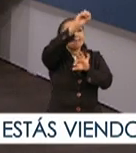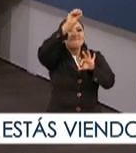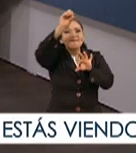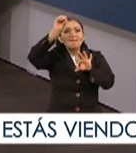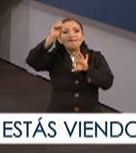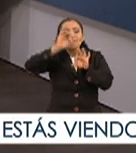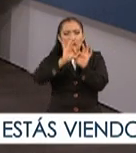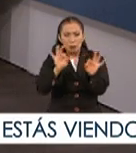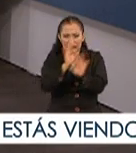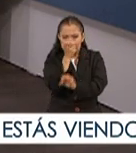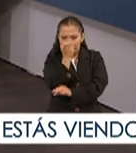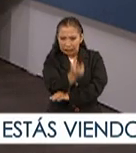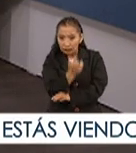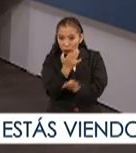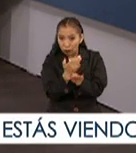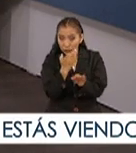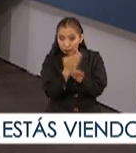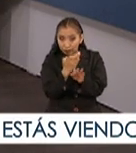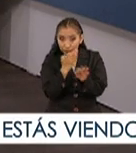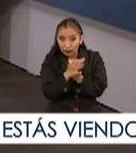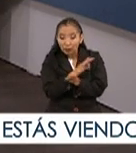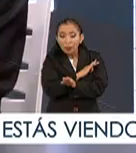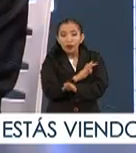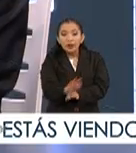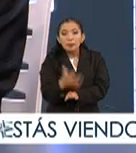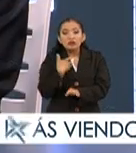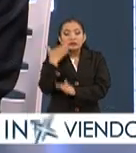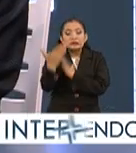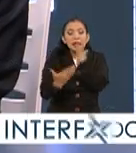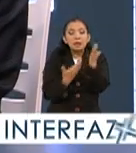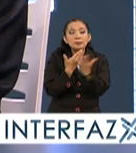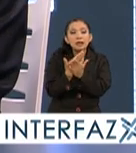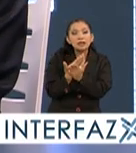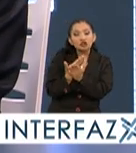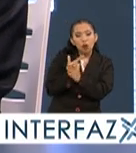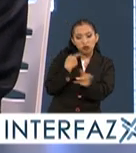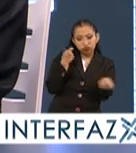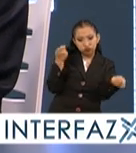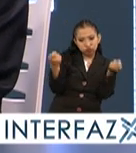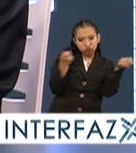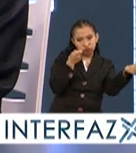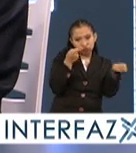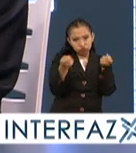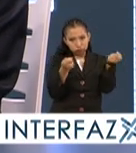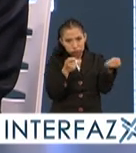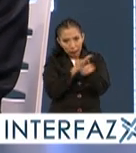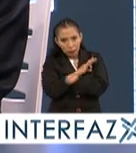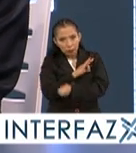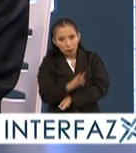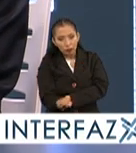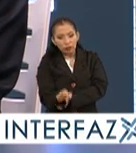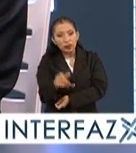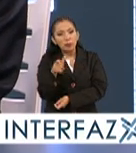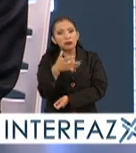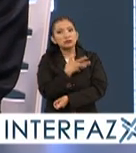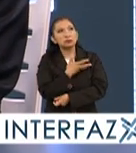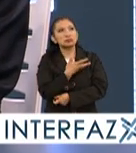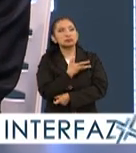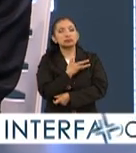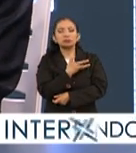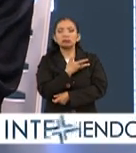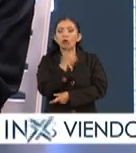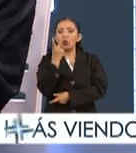Lo importante en este momento es que pudiéramos tener un servicio administrado. Es decir, que pudiéramos tener